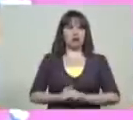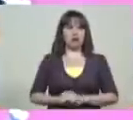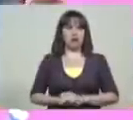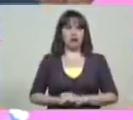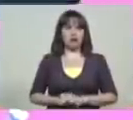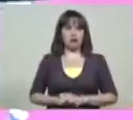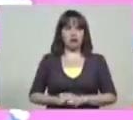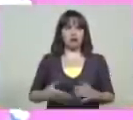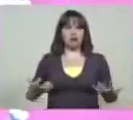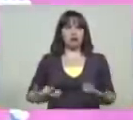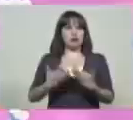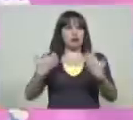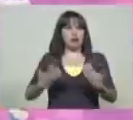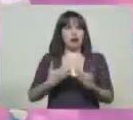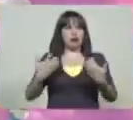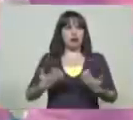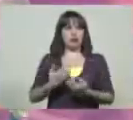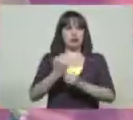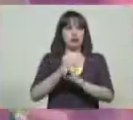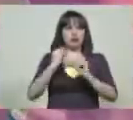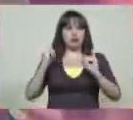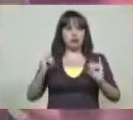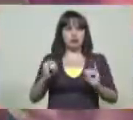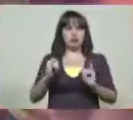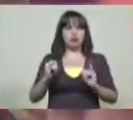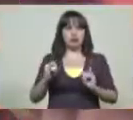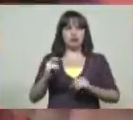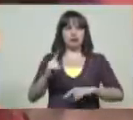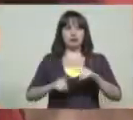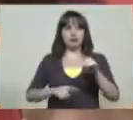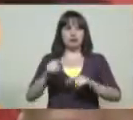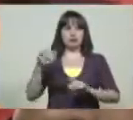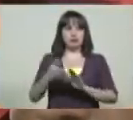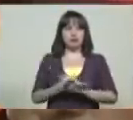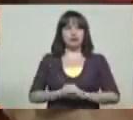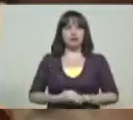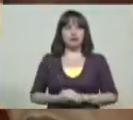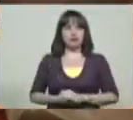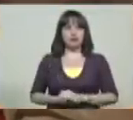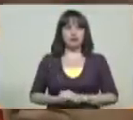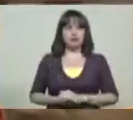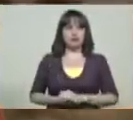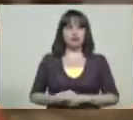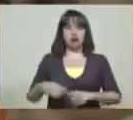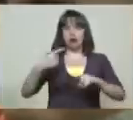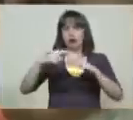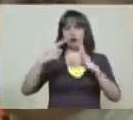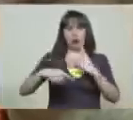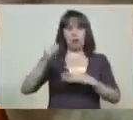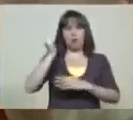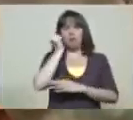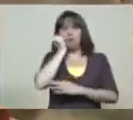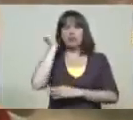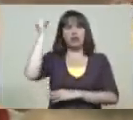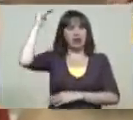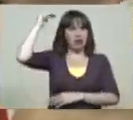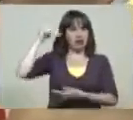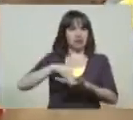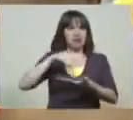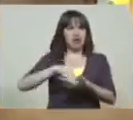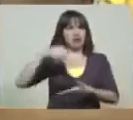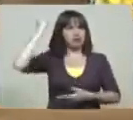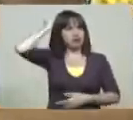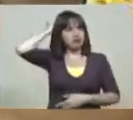desde la lucha por la independencia liderada por Bolívar, Sucre, Miranda, Urdaneta, O'Higgins, San Martín,